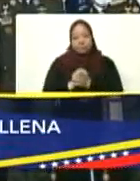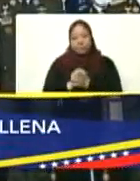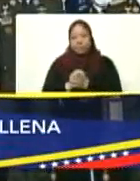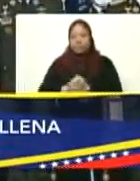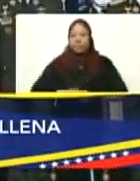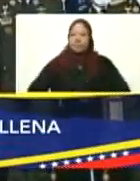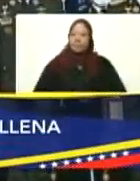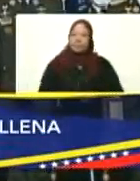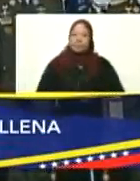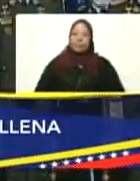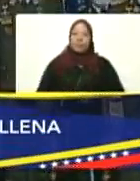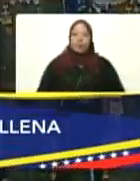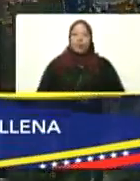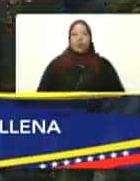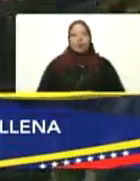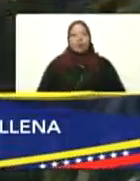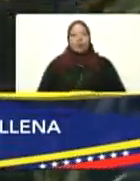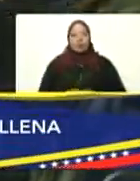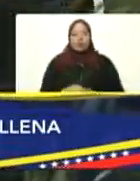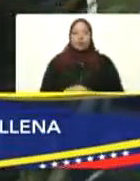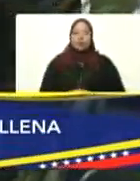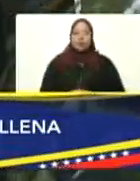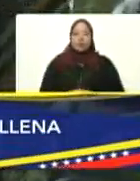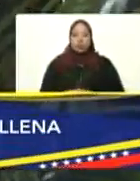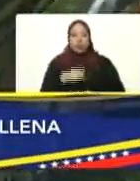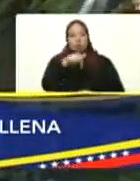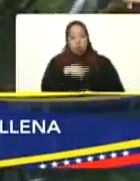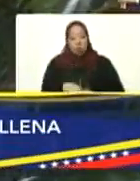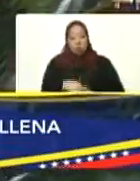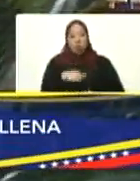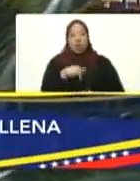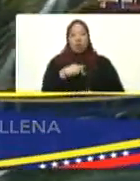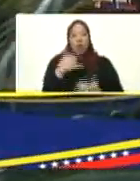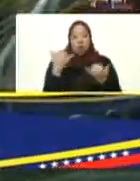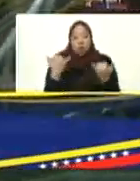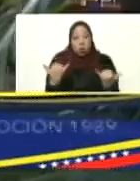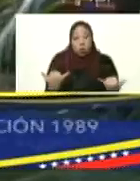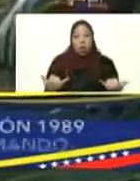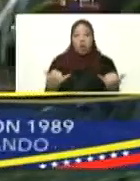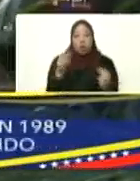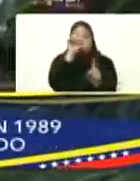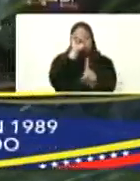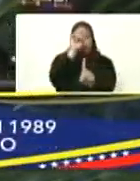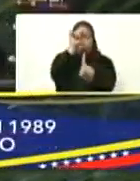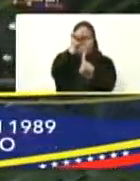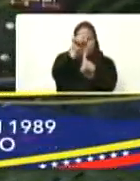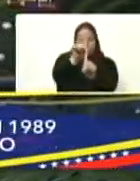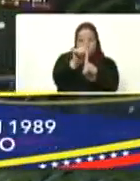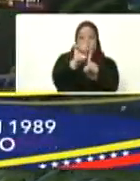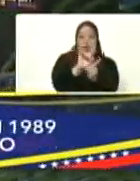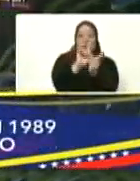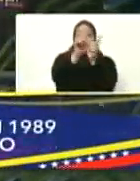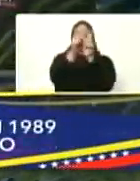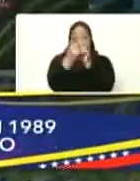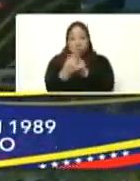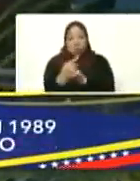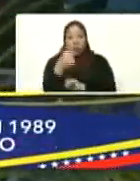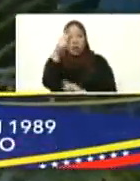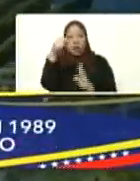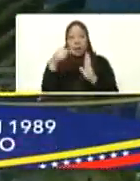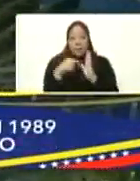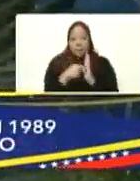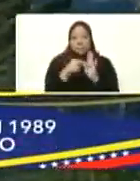Con motivo del pase a retiro activo de la promoción